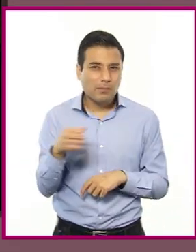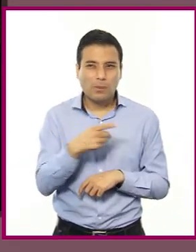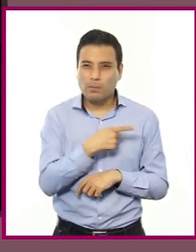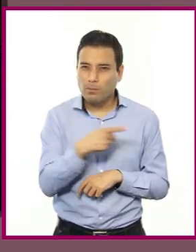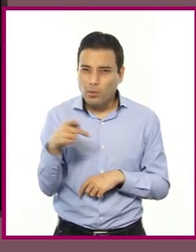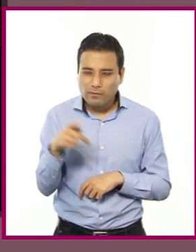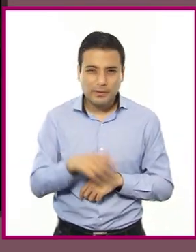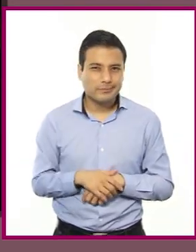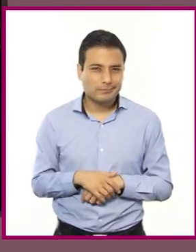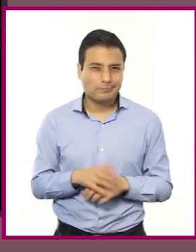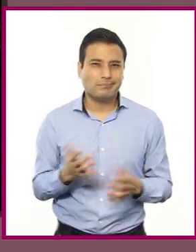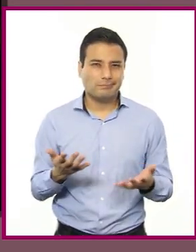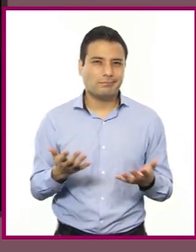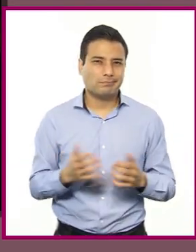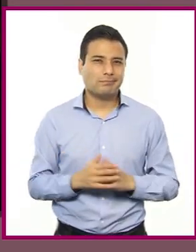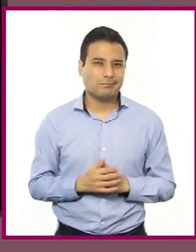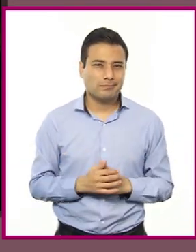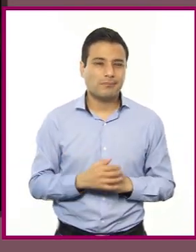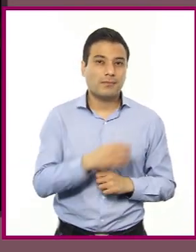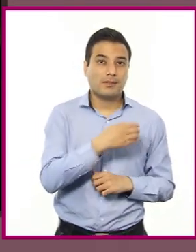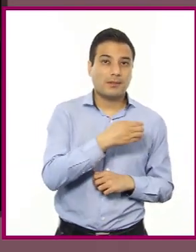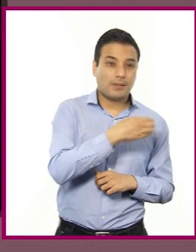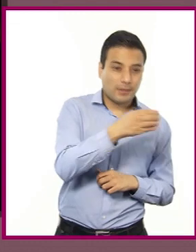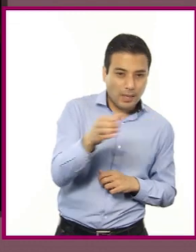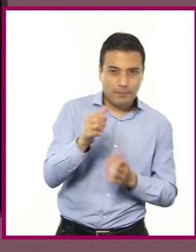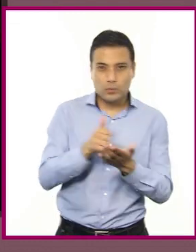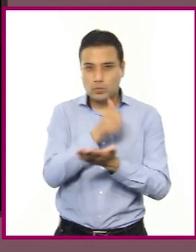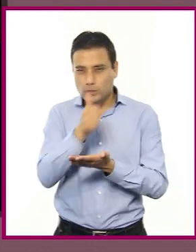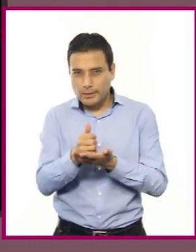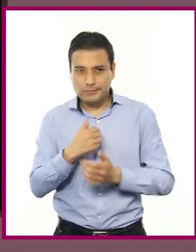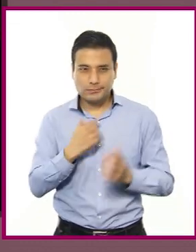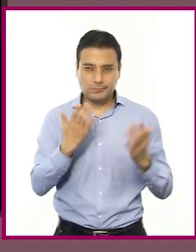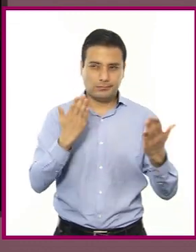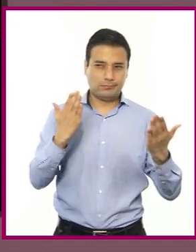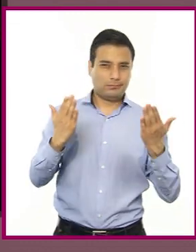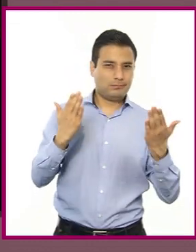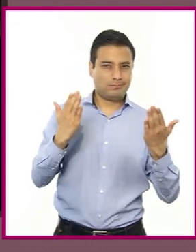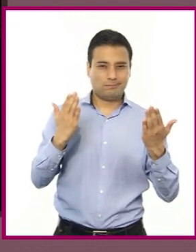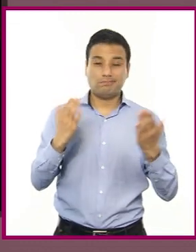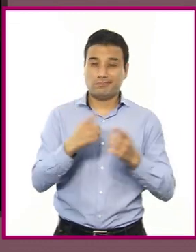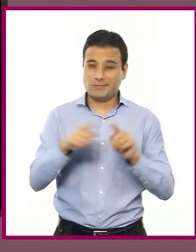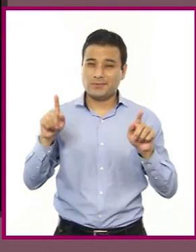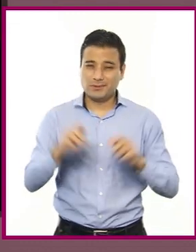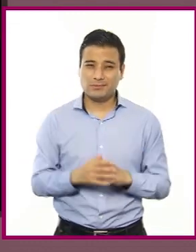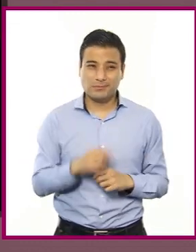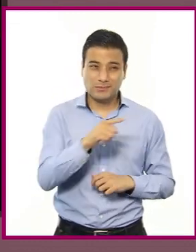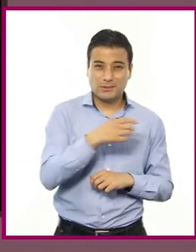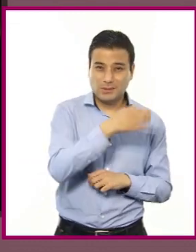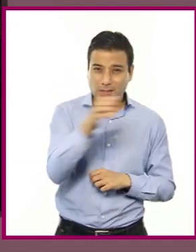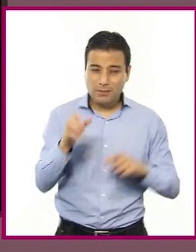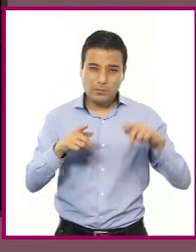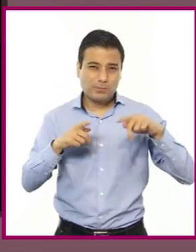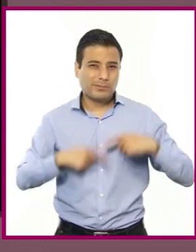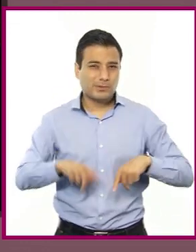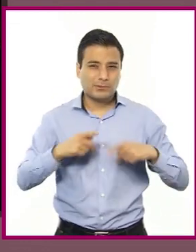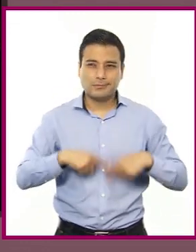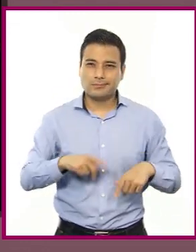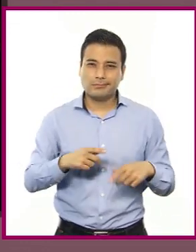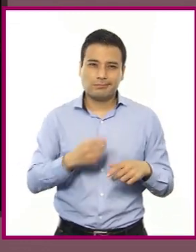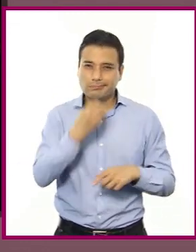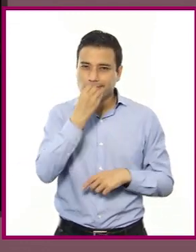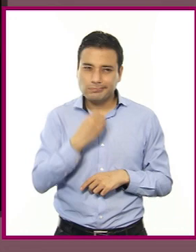donde se ven las grandes diferencias entre campo y ciudad, y por lo tanto este proceso migratorio que ha sido una de